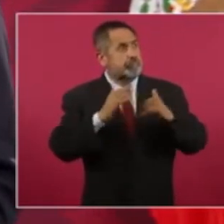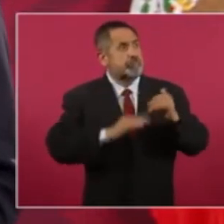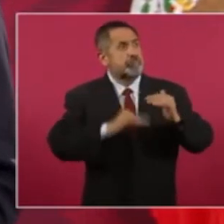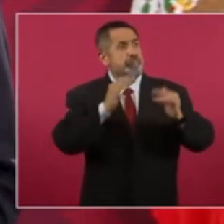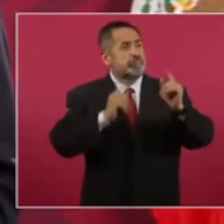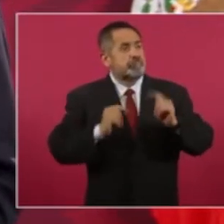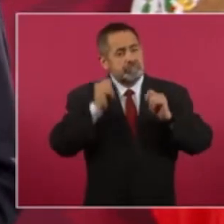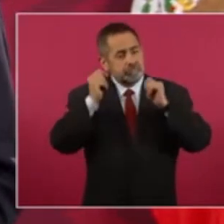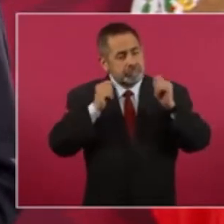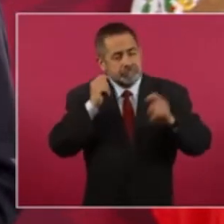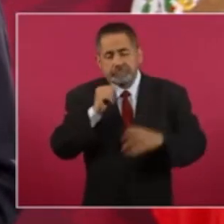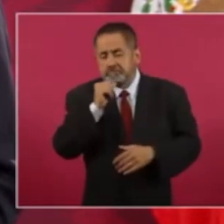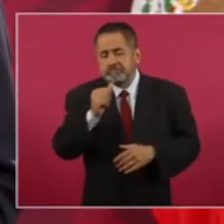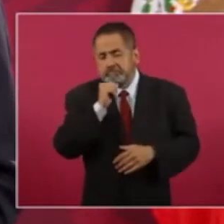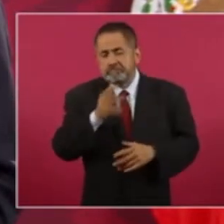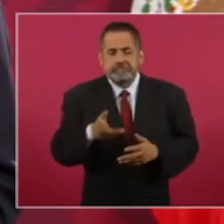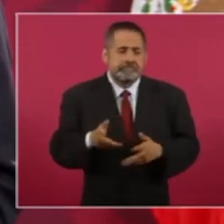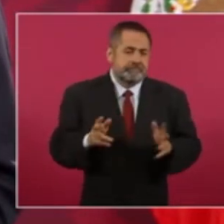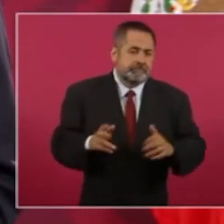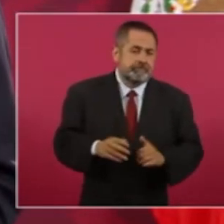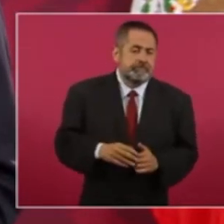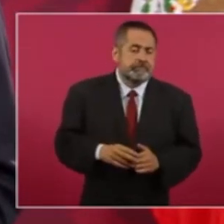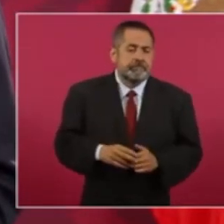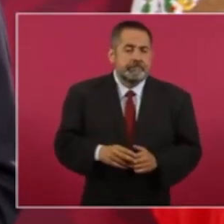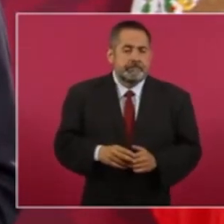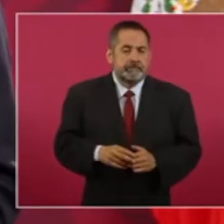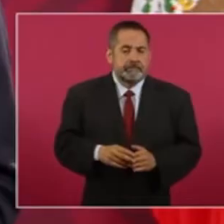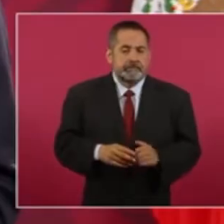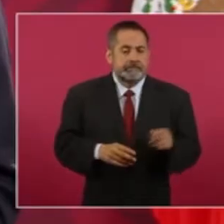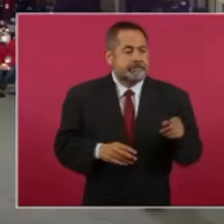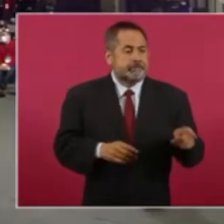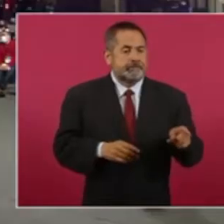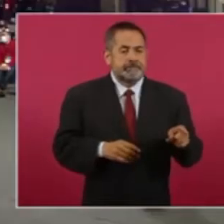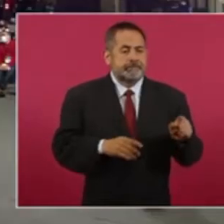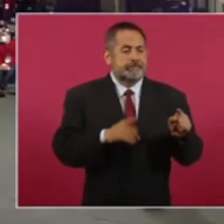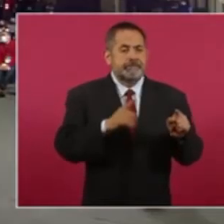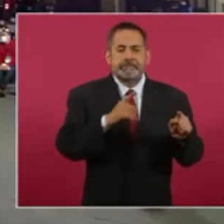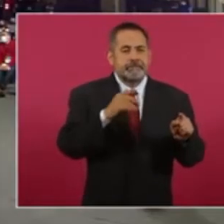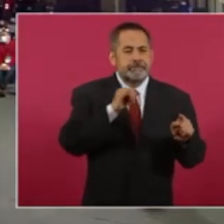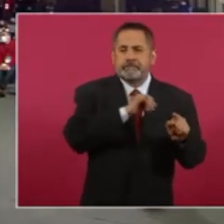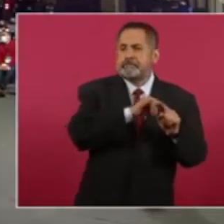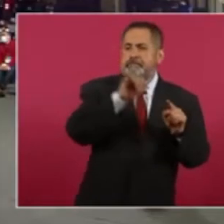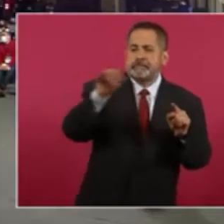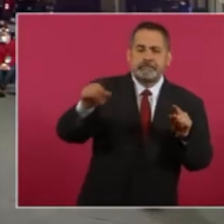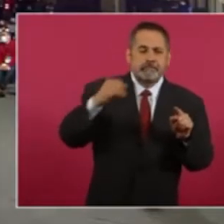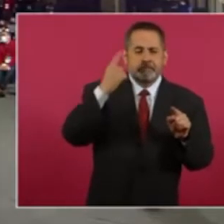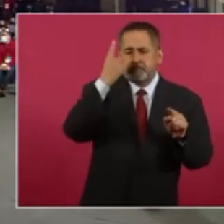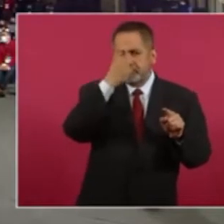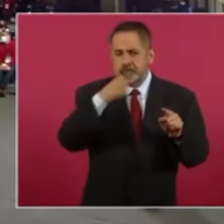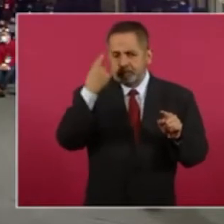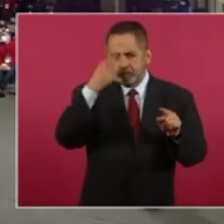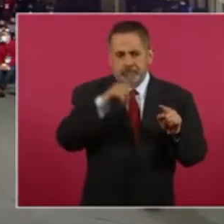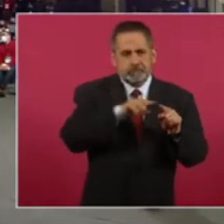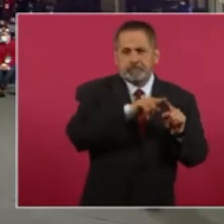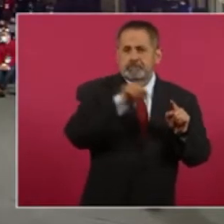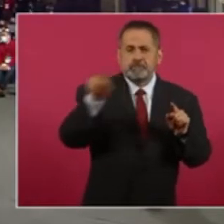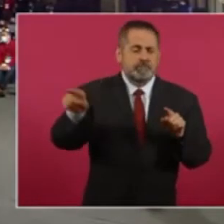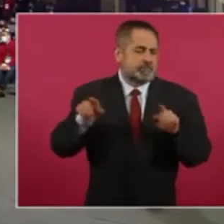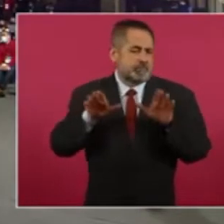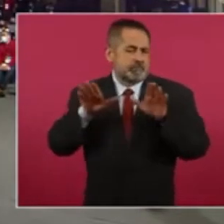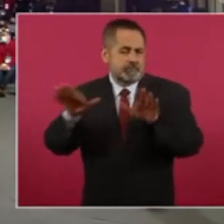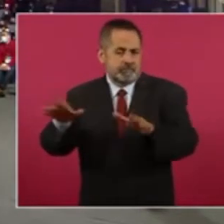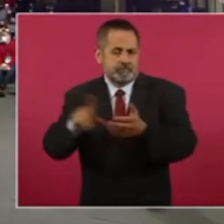turístico, porque está como a una hora del aeropuerto